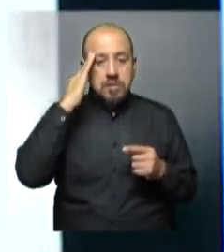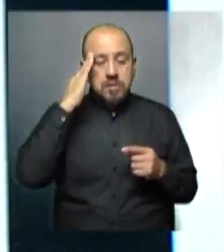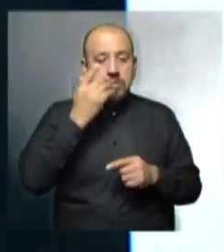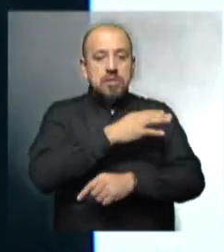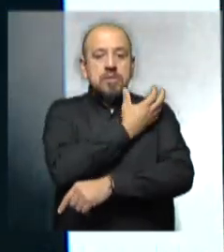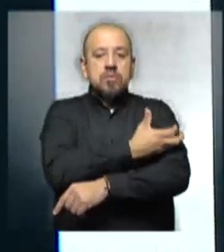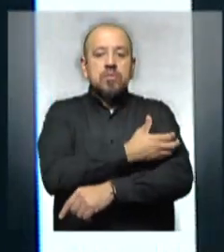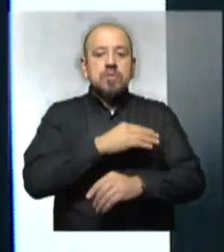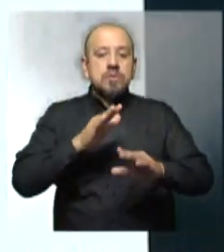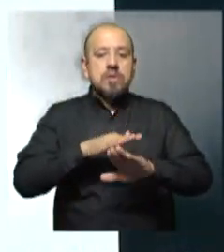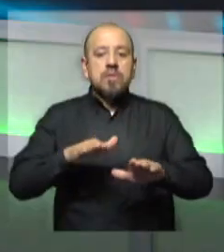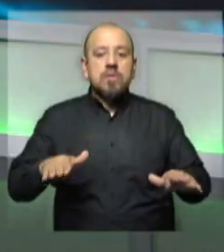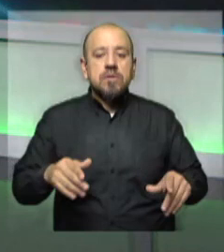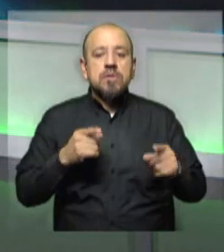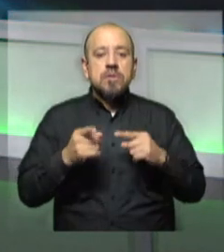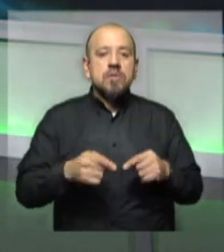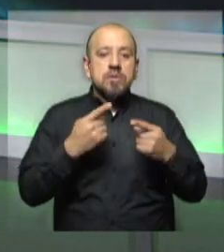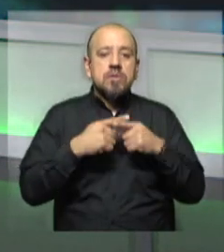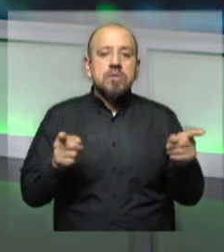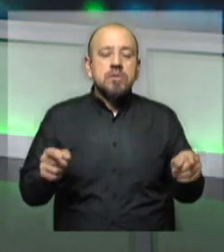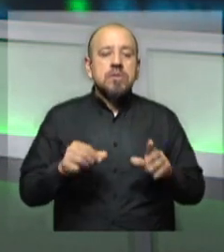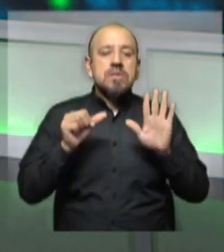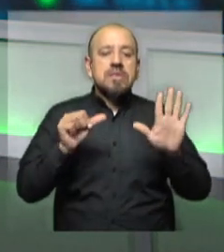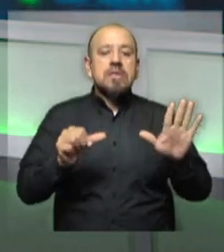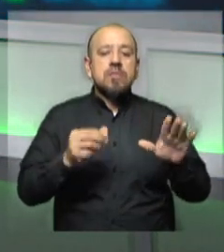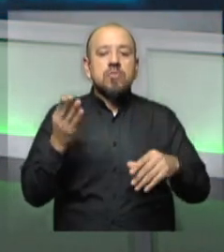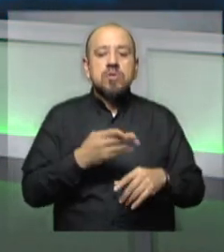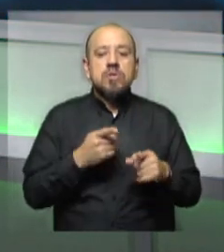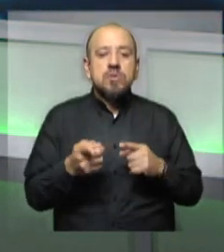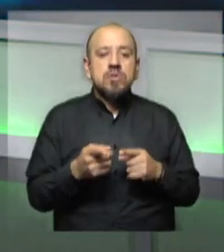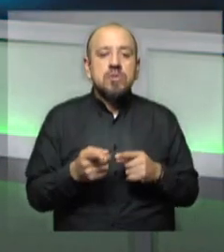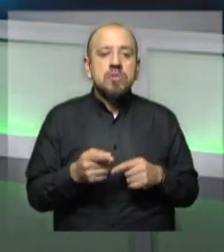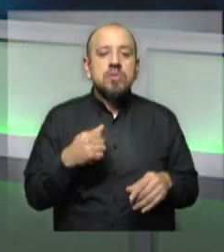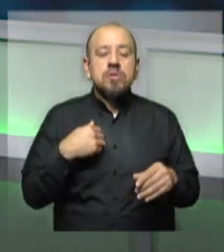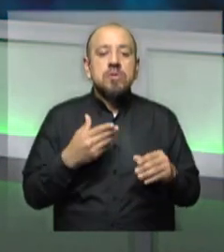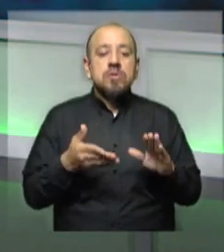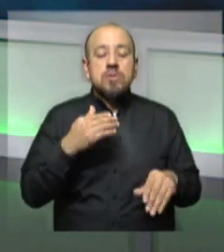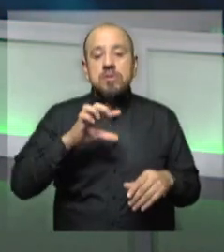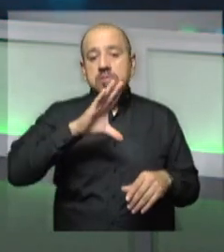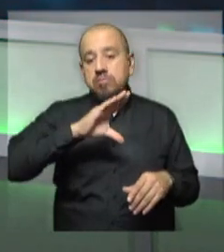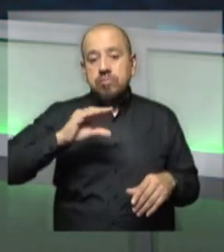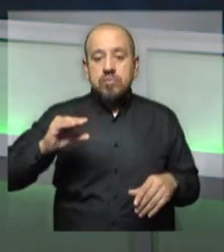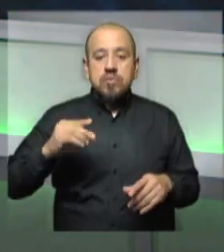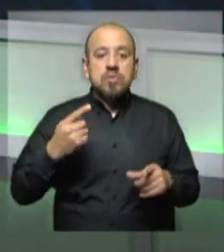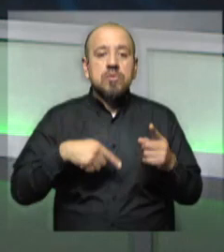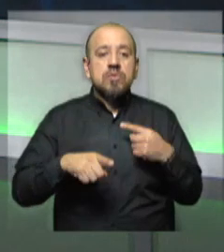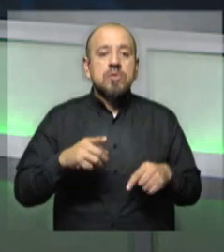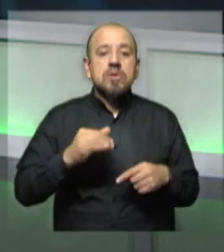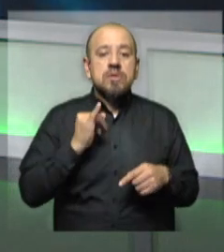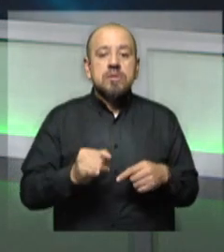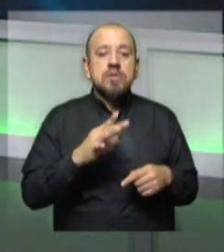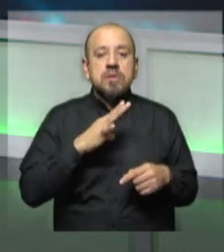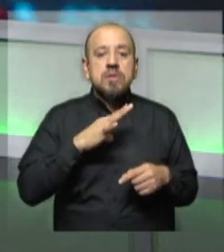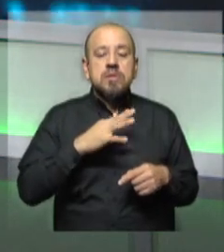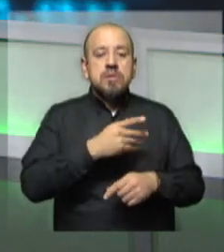pobreza infantil si esto es una diferencia de más de 6 puntos cuando el margen de error es bastante más bajo que eso o sea que acá si tenemos una